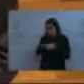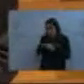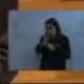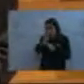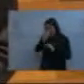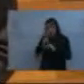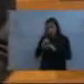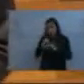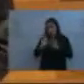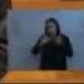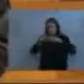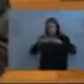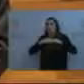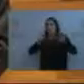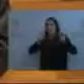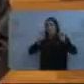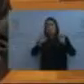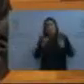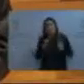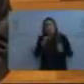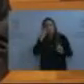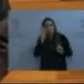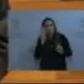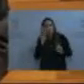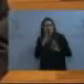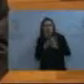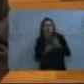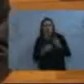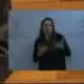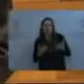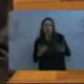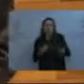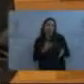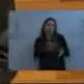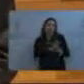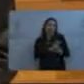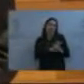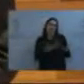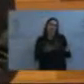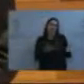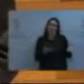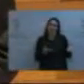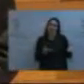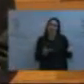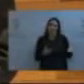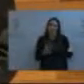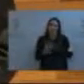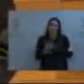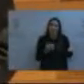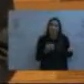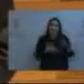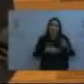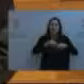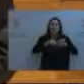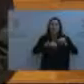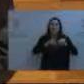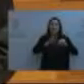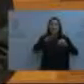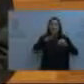como pronto y no sabemos en qué condiciones. Señora consejera, se trataba de construir